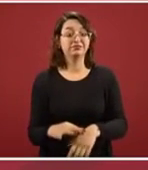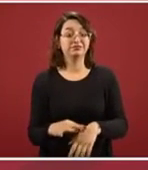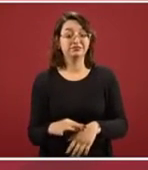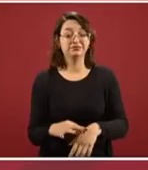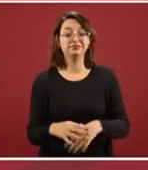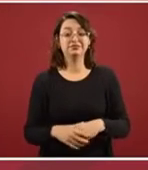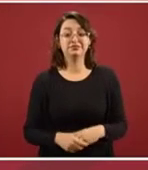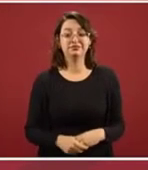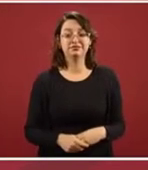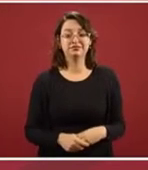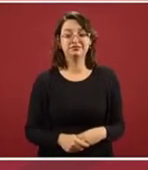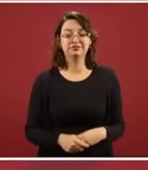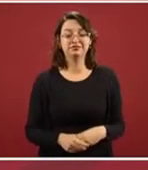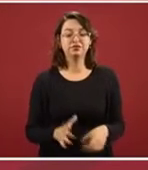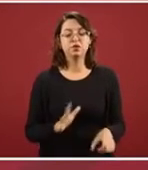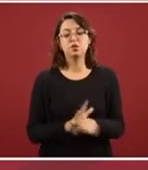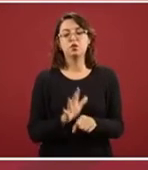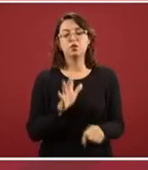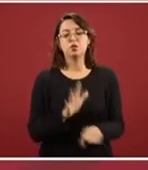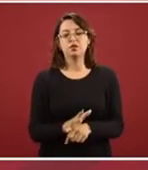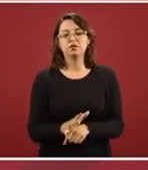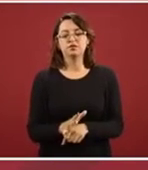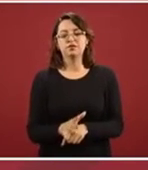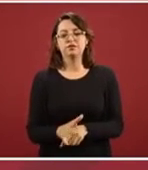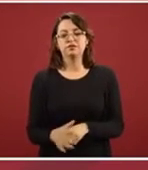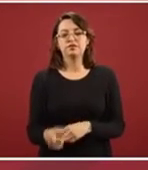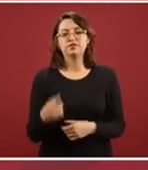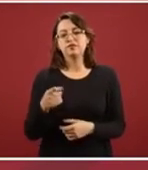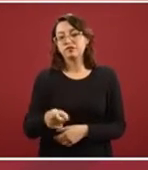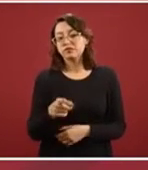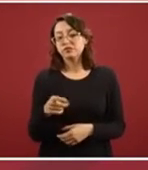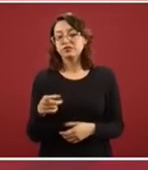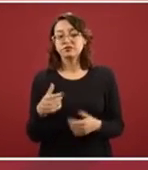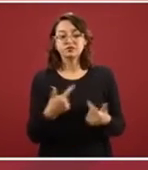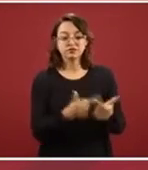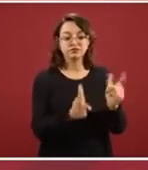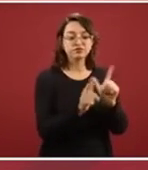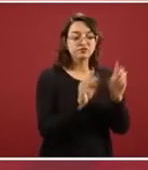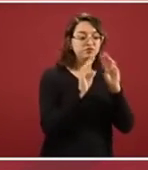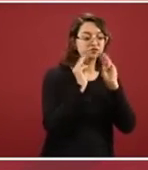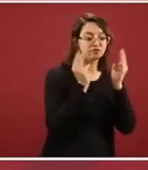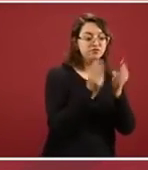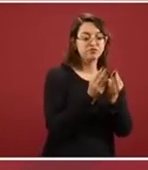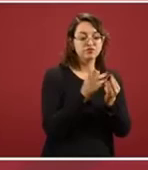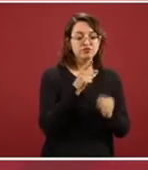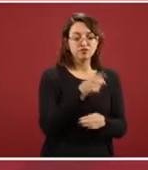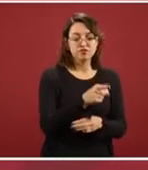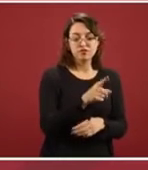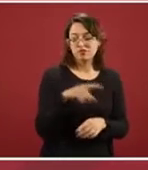de que se perseguía a un grupo y se protegía